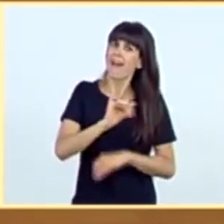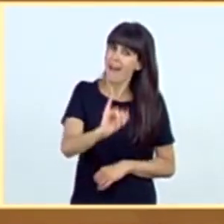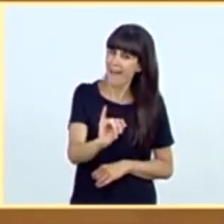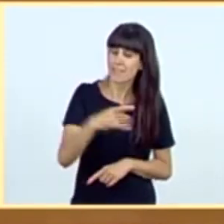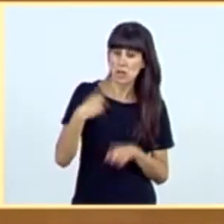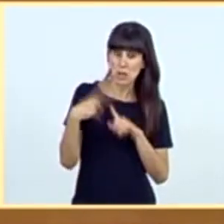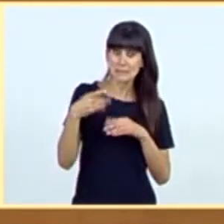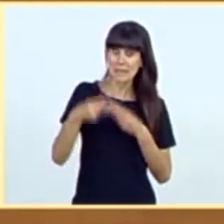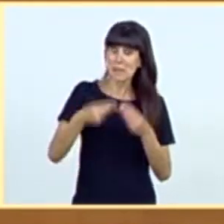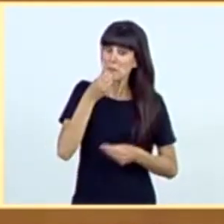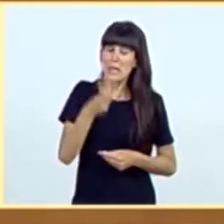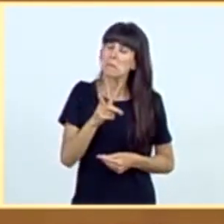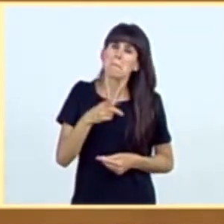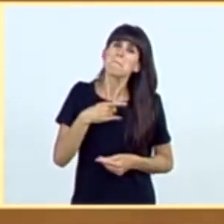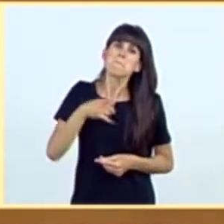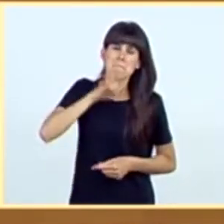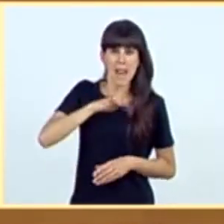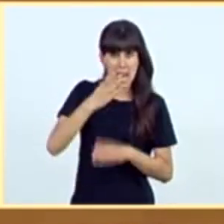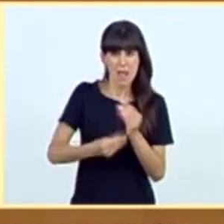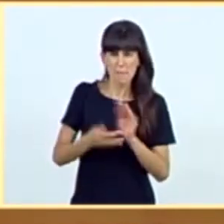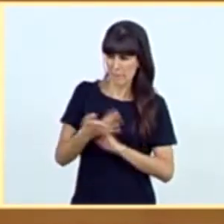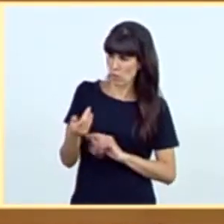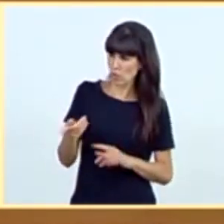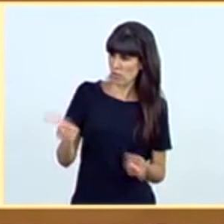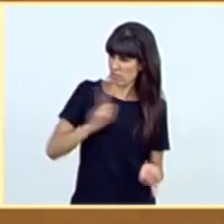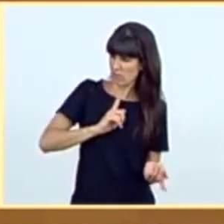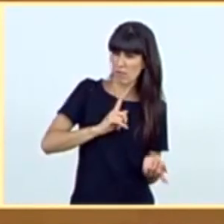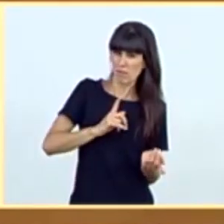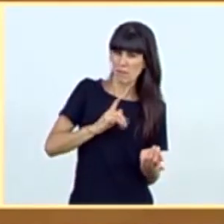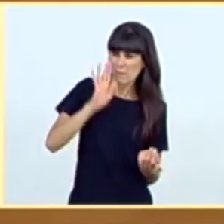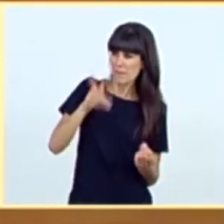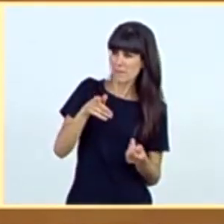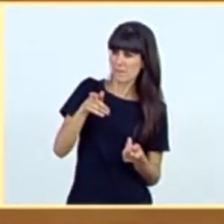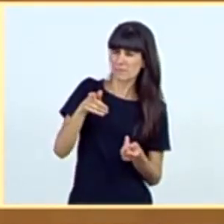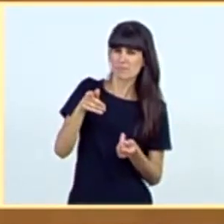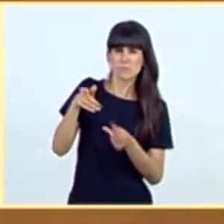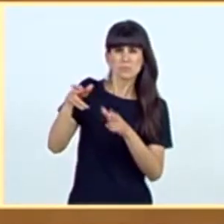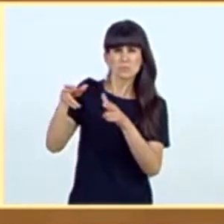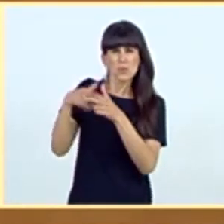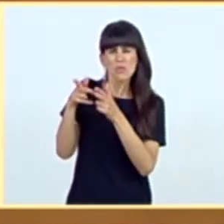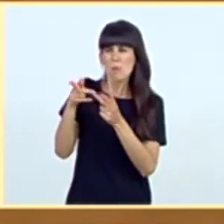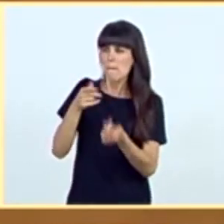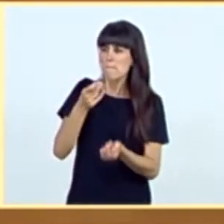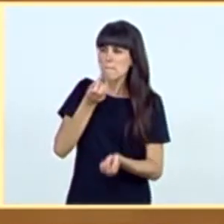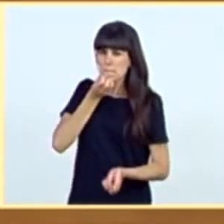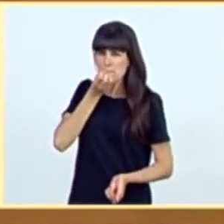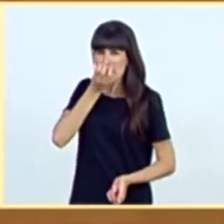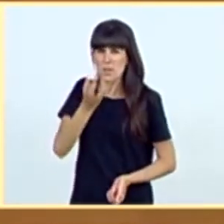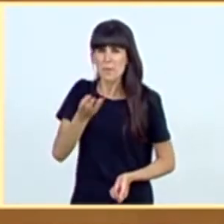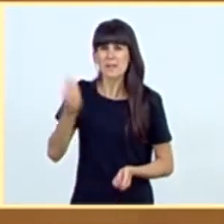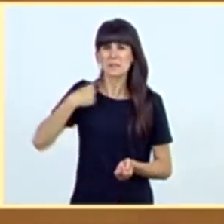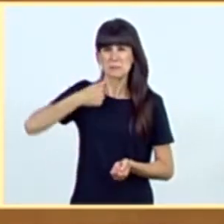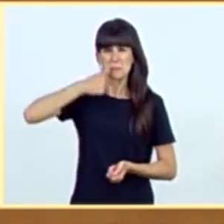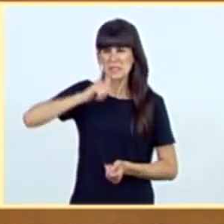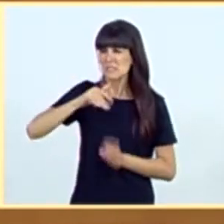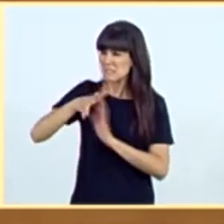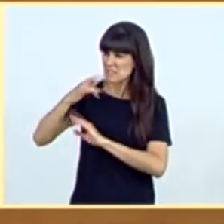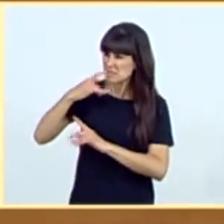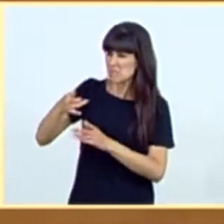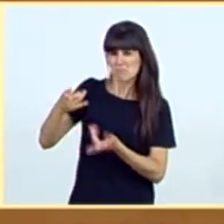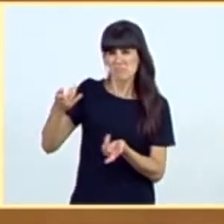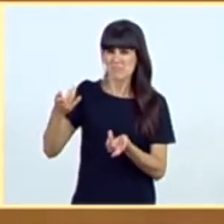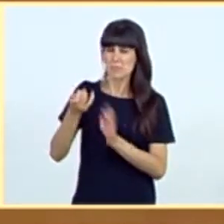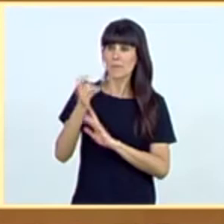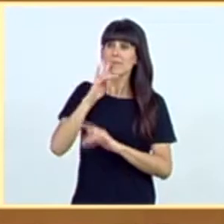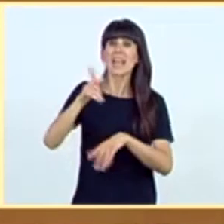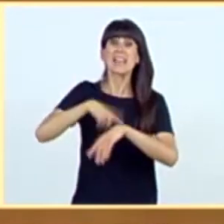haremos las cosas mal. Pero el desprecio que ustedes y su socio del Partido Popular tienen por la verdad es uno de